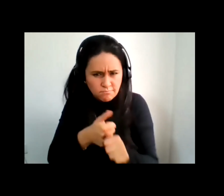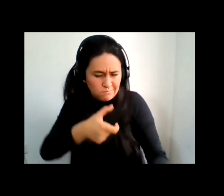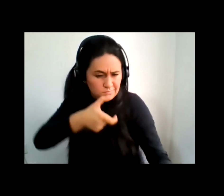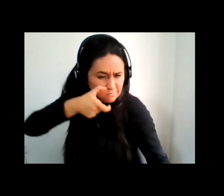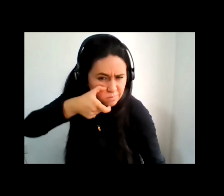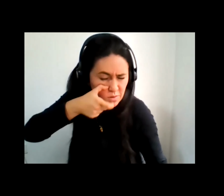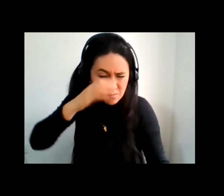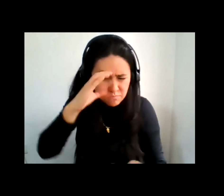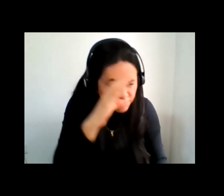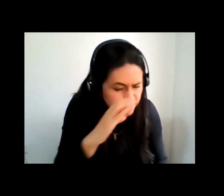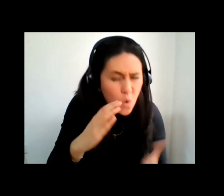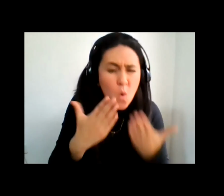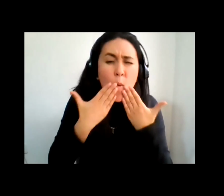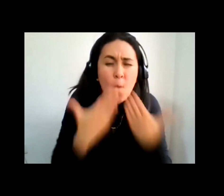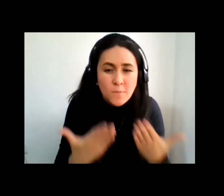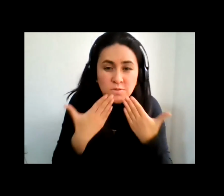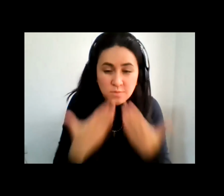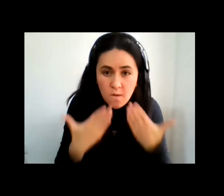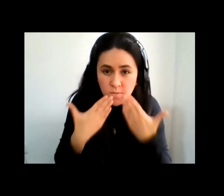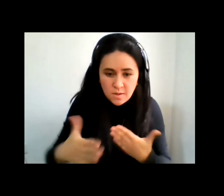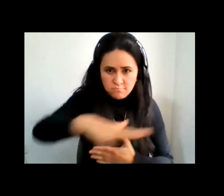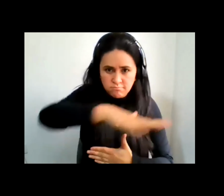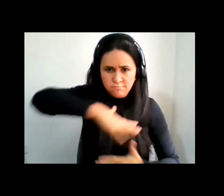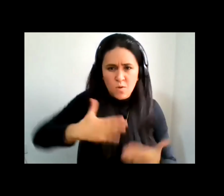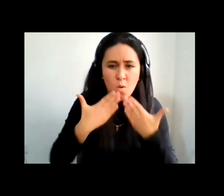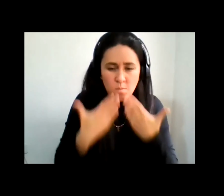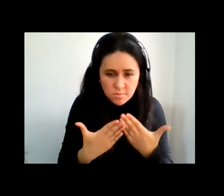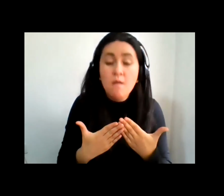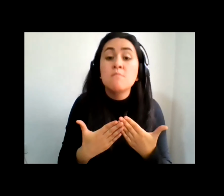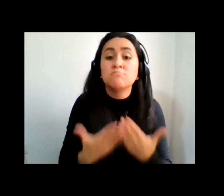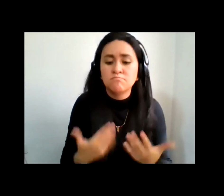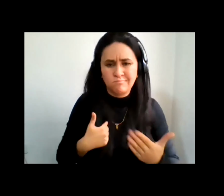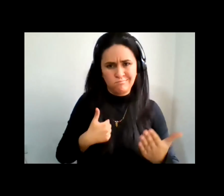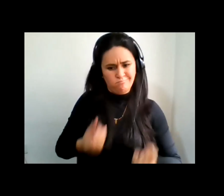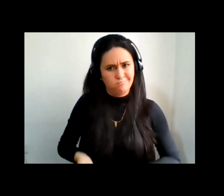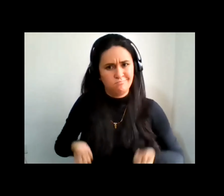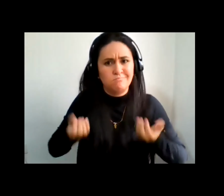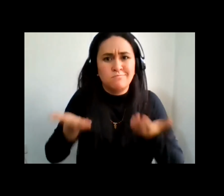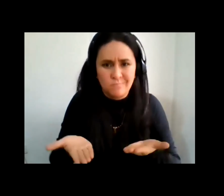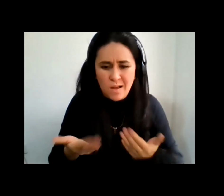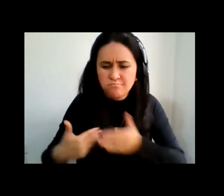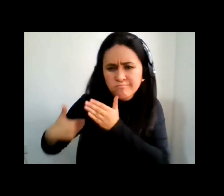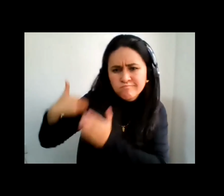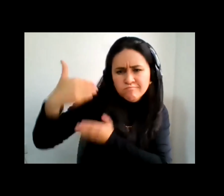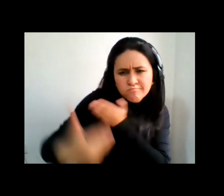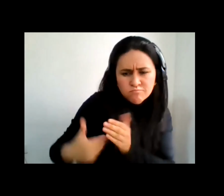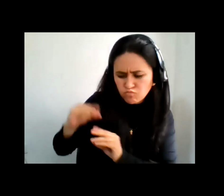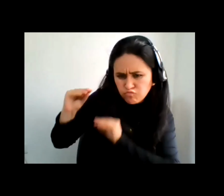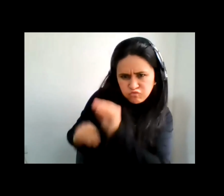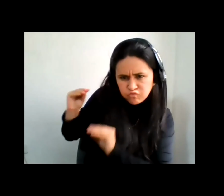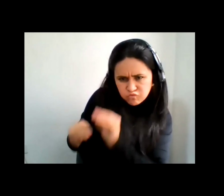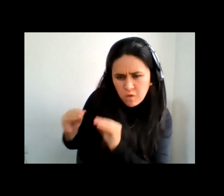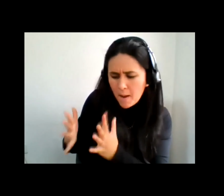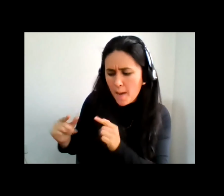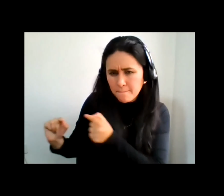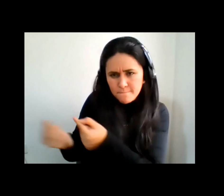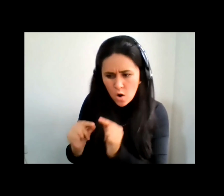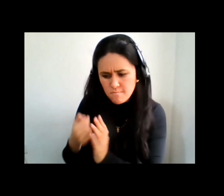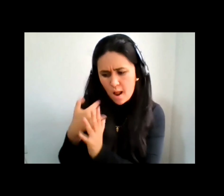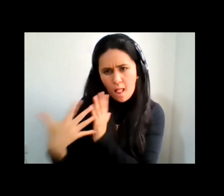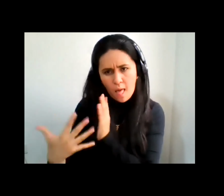de promover la producción y utilización del conocimiento al servicio de los procesos de formulación de políticas. Después